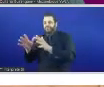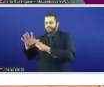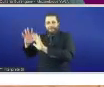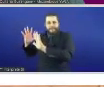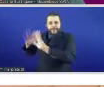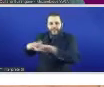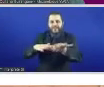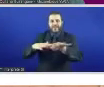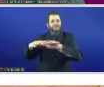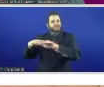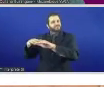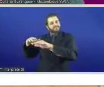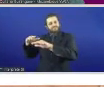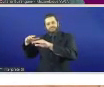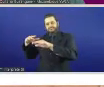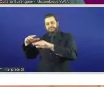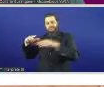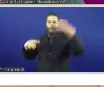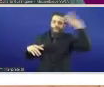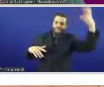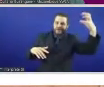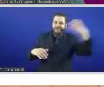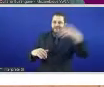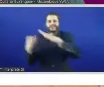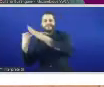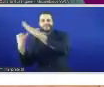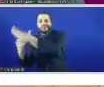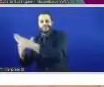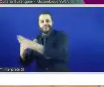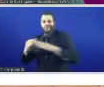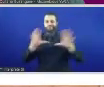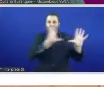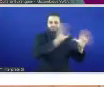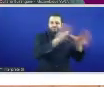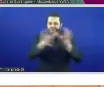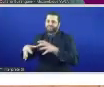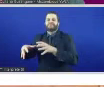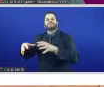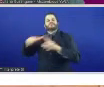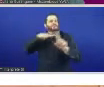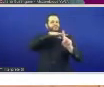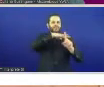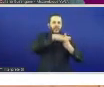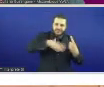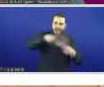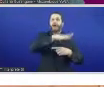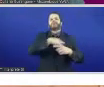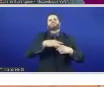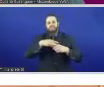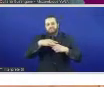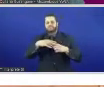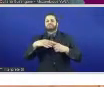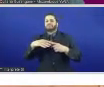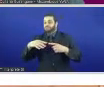diálogo abierto, sincero y transparente con la sociedad civil a fin de poder promover